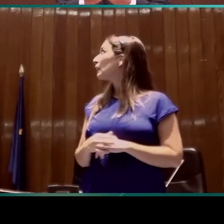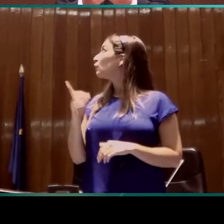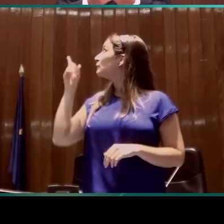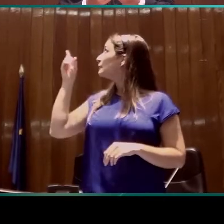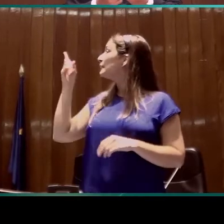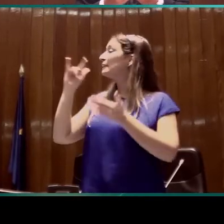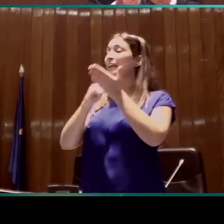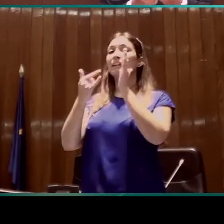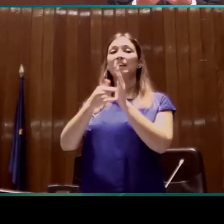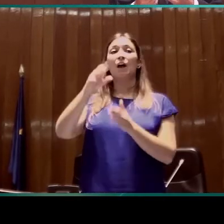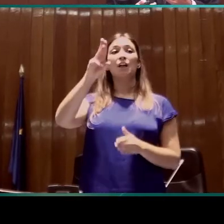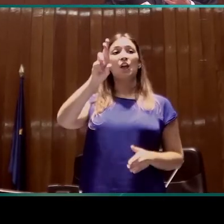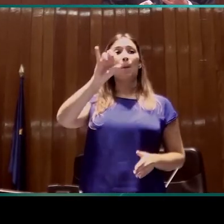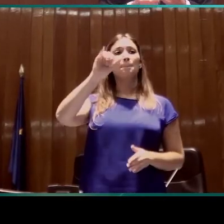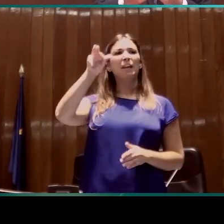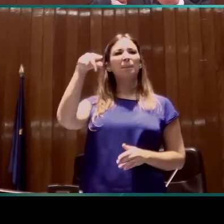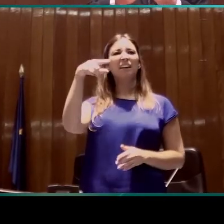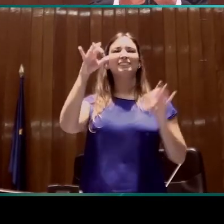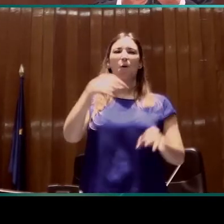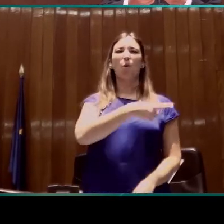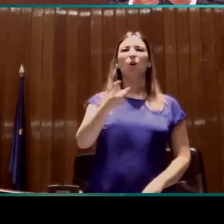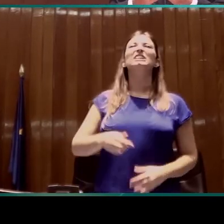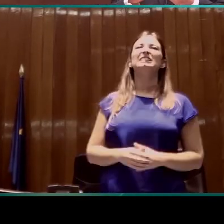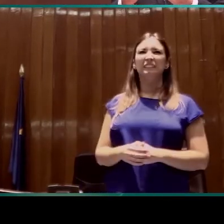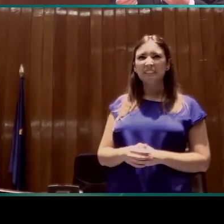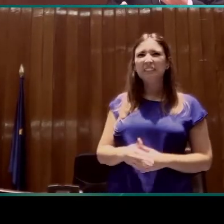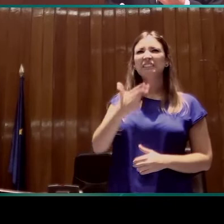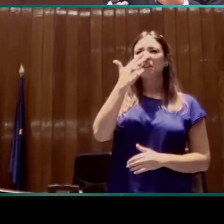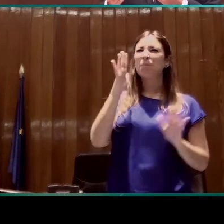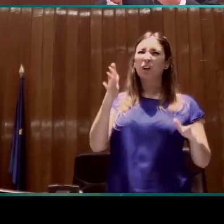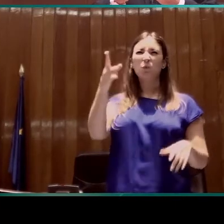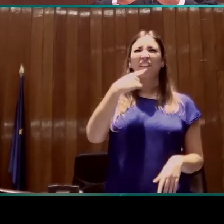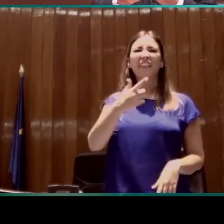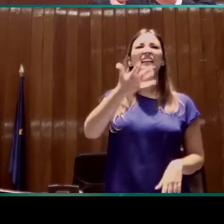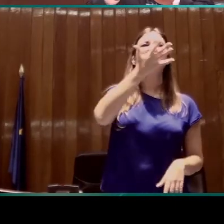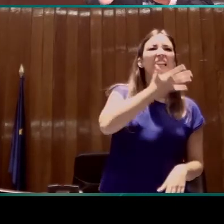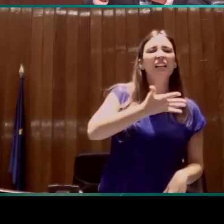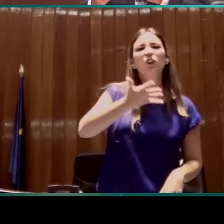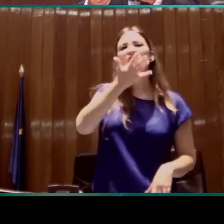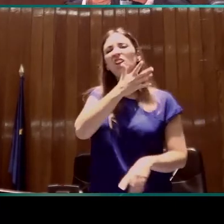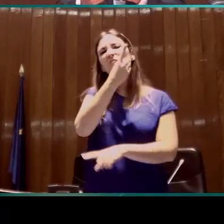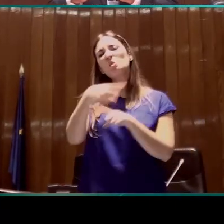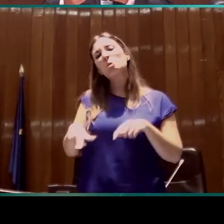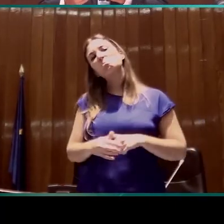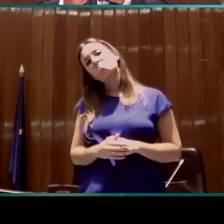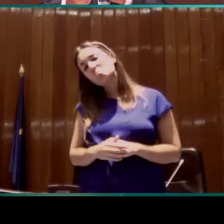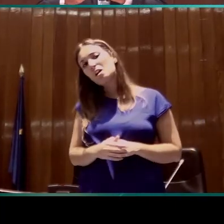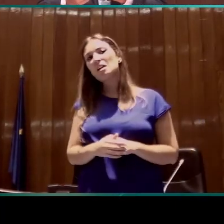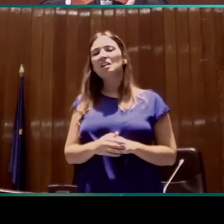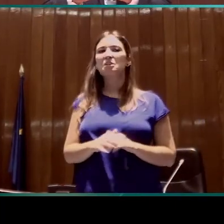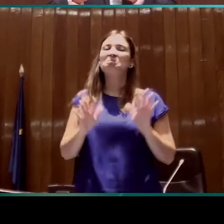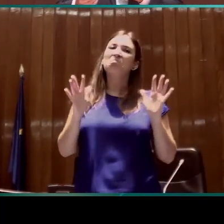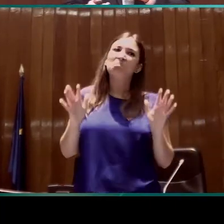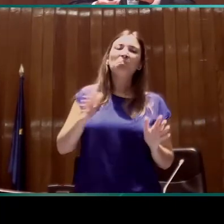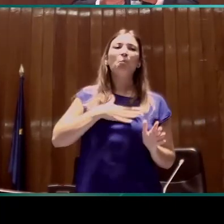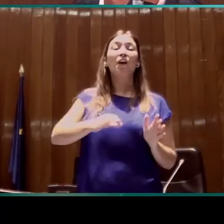bueno, sí, claro, esos resultados son interesantes, pero estamos hablando de distintos signos. Entonces, bueno, puede ser que